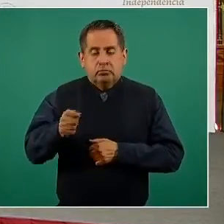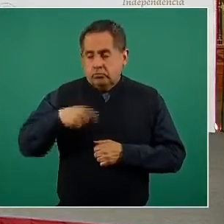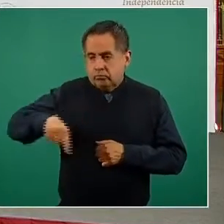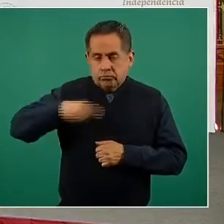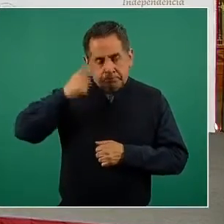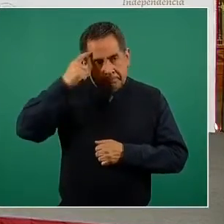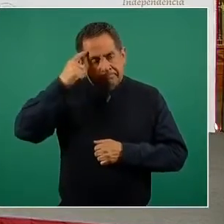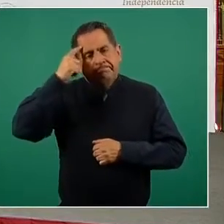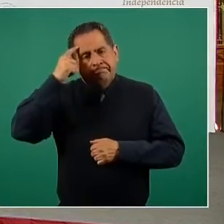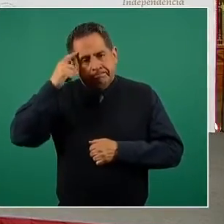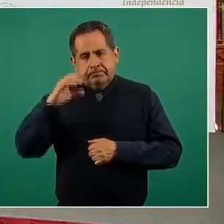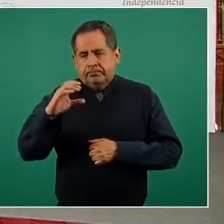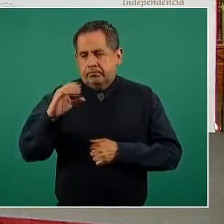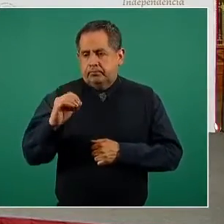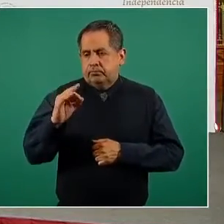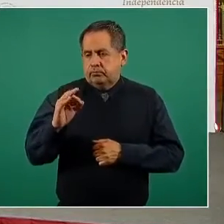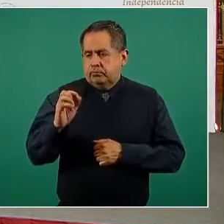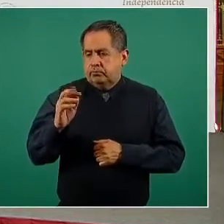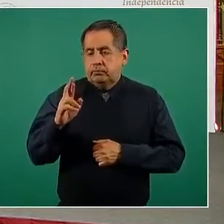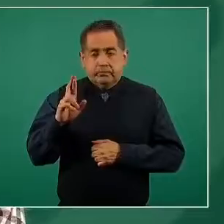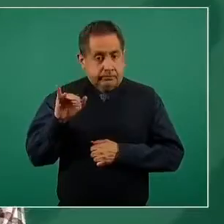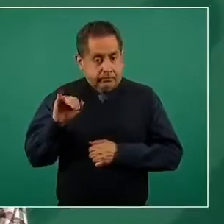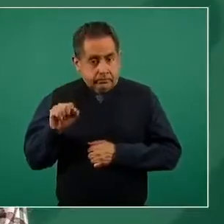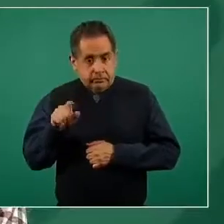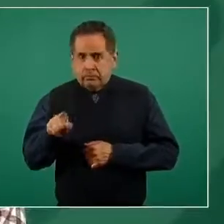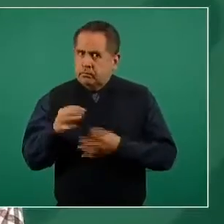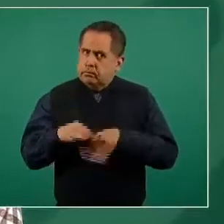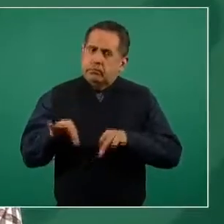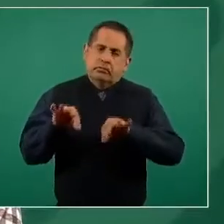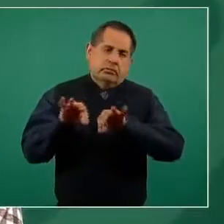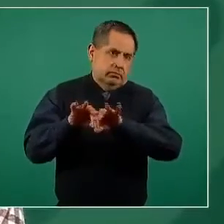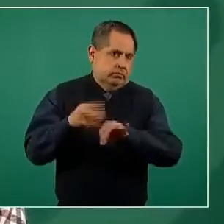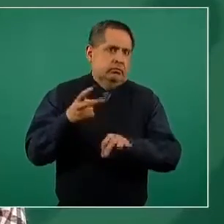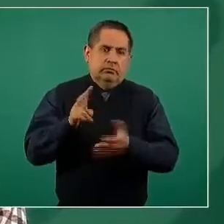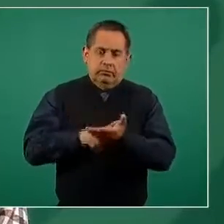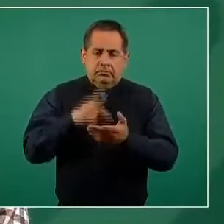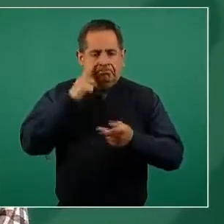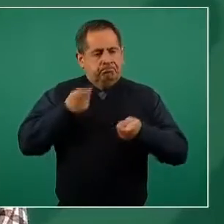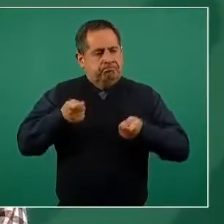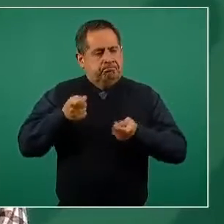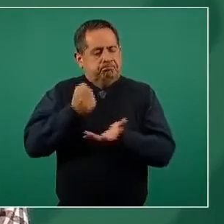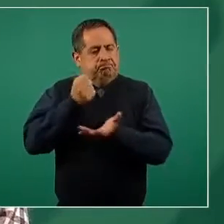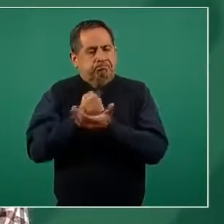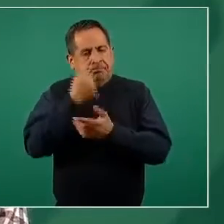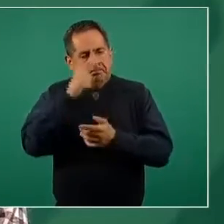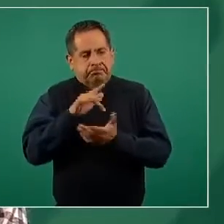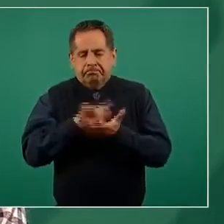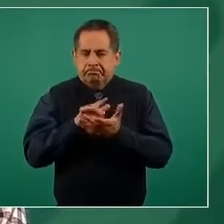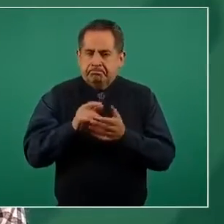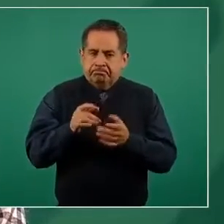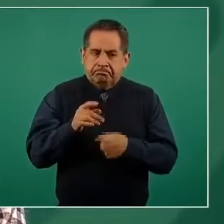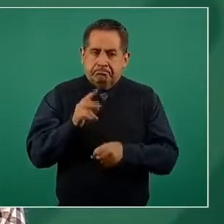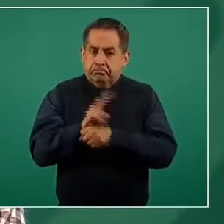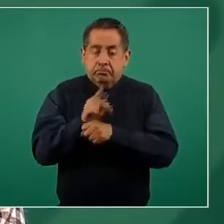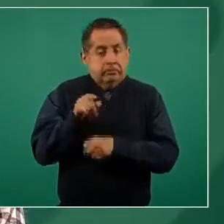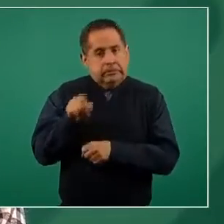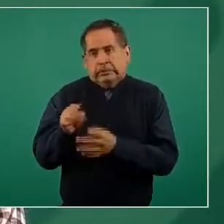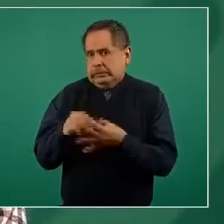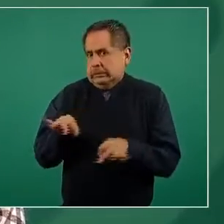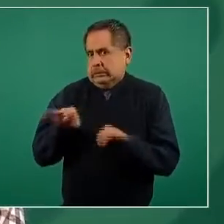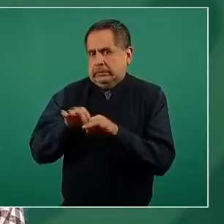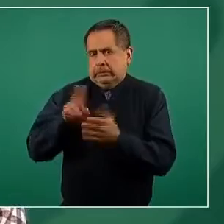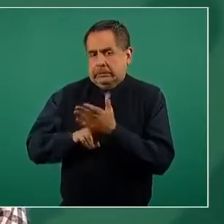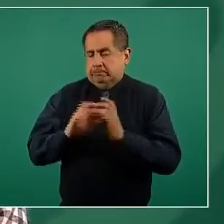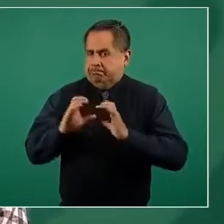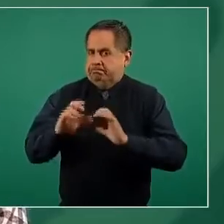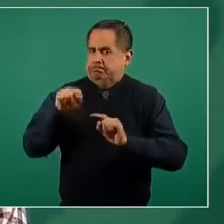que COFEPRIS es una agencia estratégica, la Agencia de Regulación Sanitaria del país, que es de extraordinaria importancia. Es